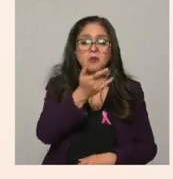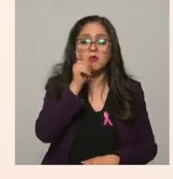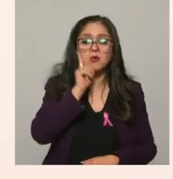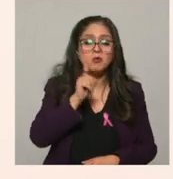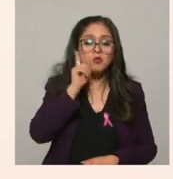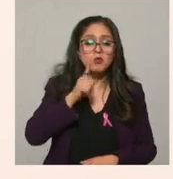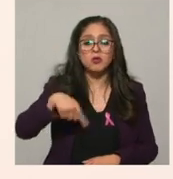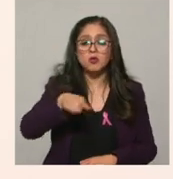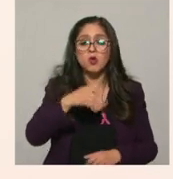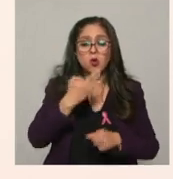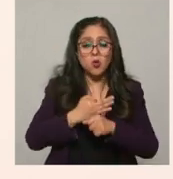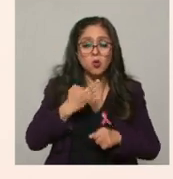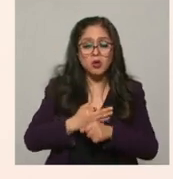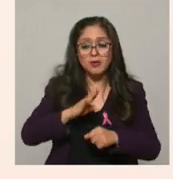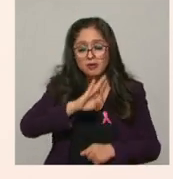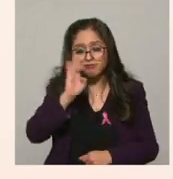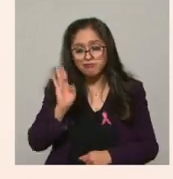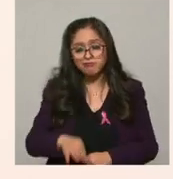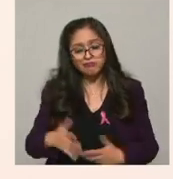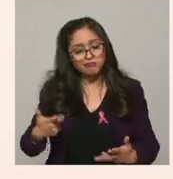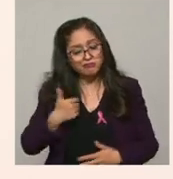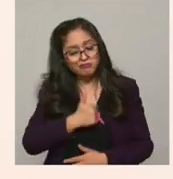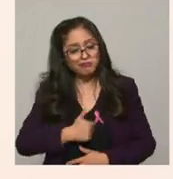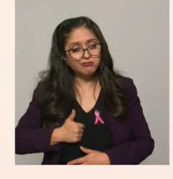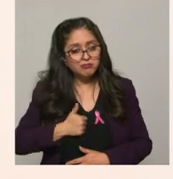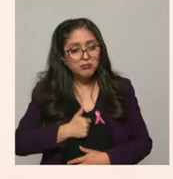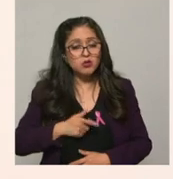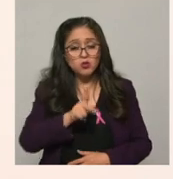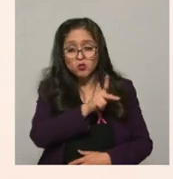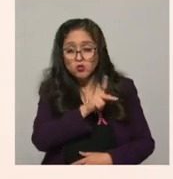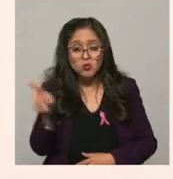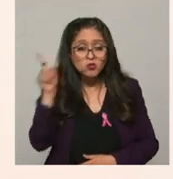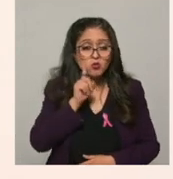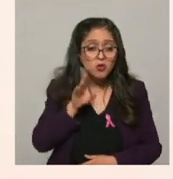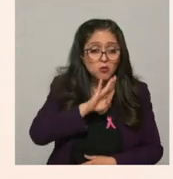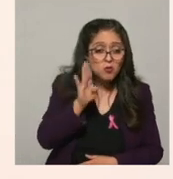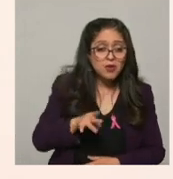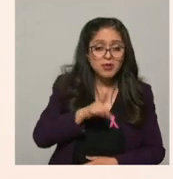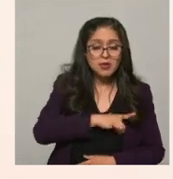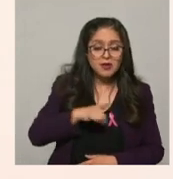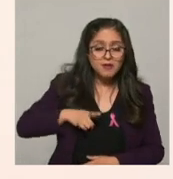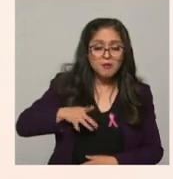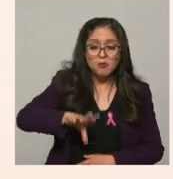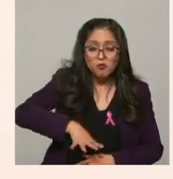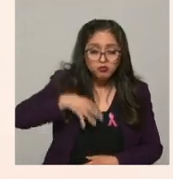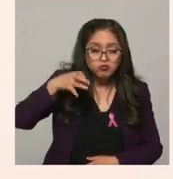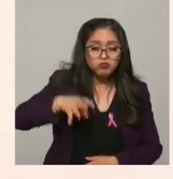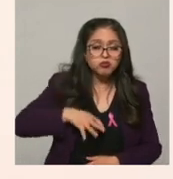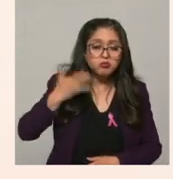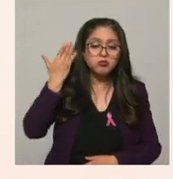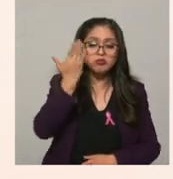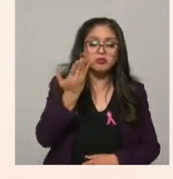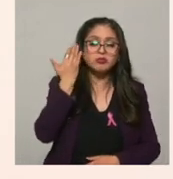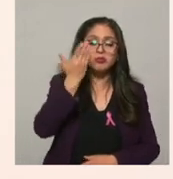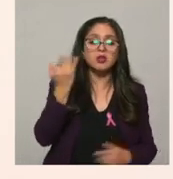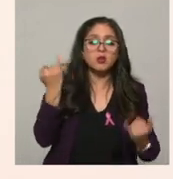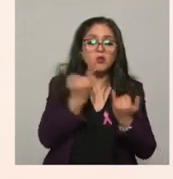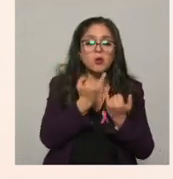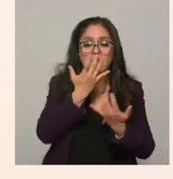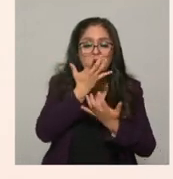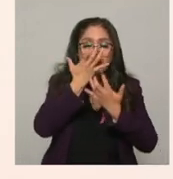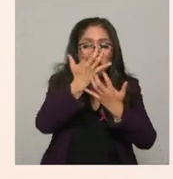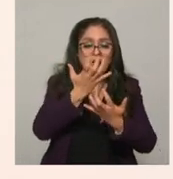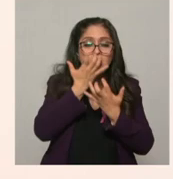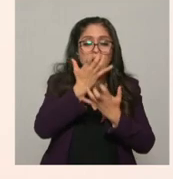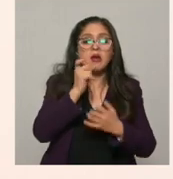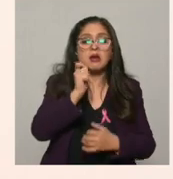están aquí con nosotras y con nosotros, por ellas hay que luchar y vamos a gritar que nuestra venganza